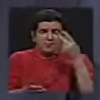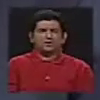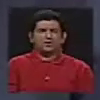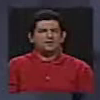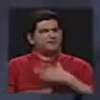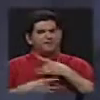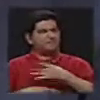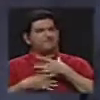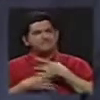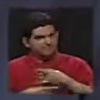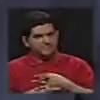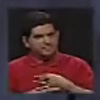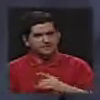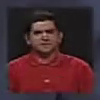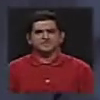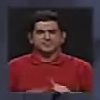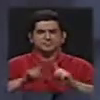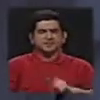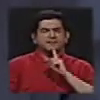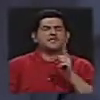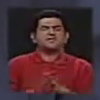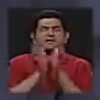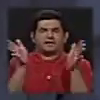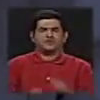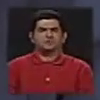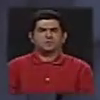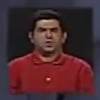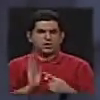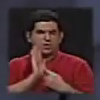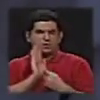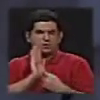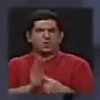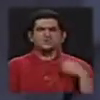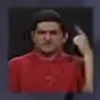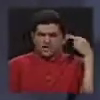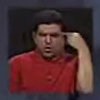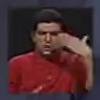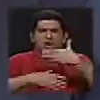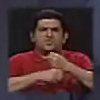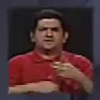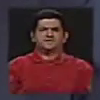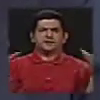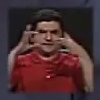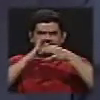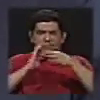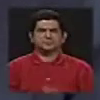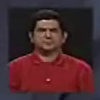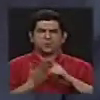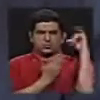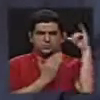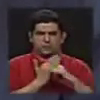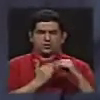la atención que entre las manifestaciones públicas y las exposiciones públicas que ha hecho el gobierno acerca del